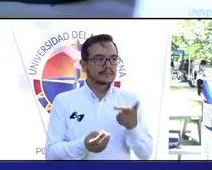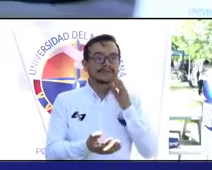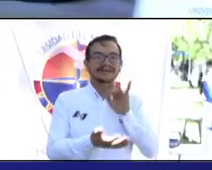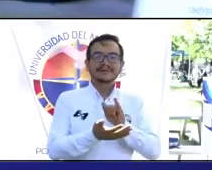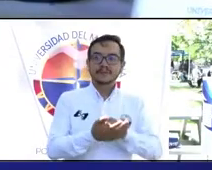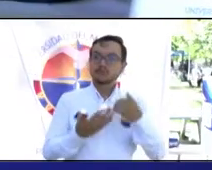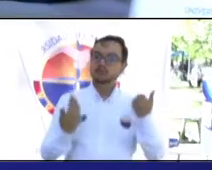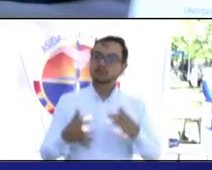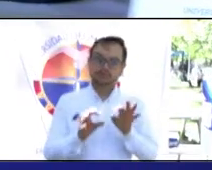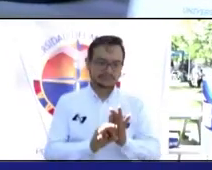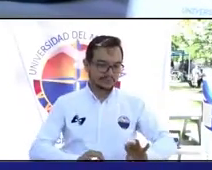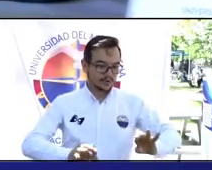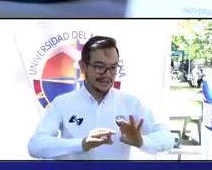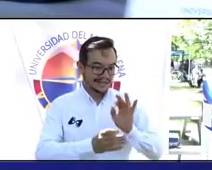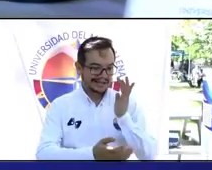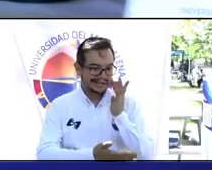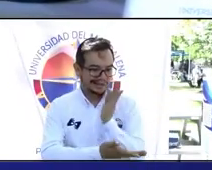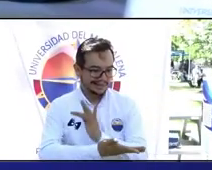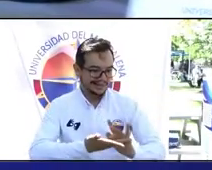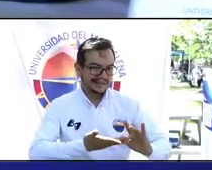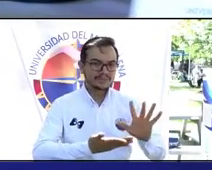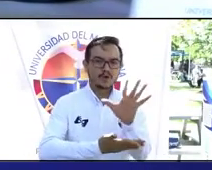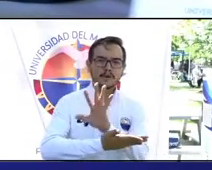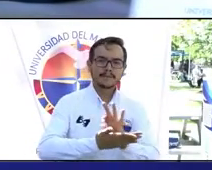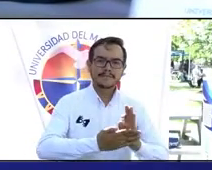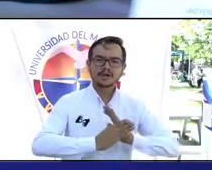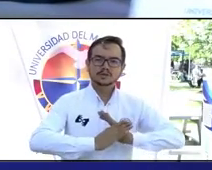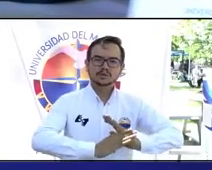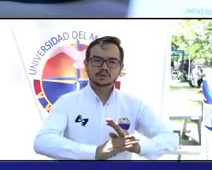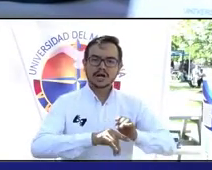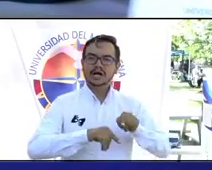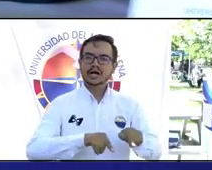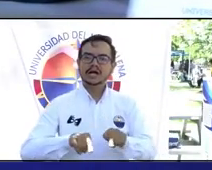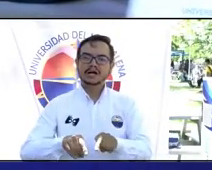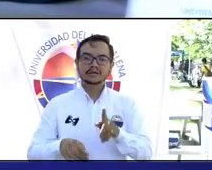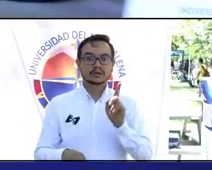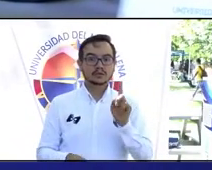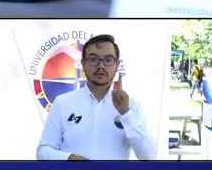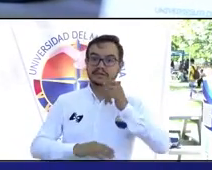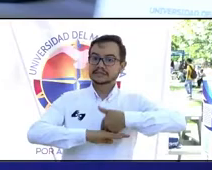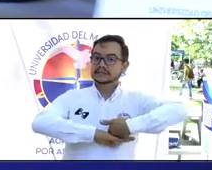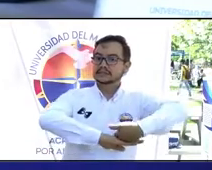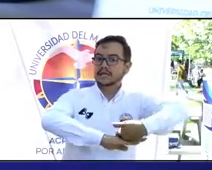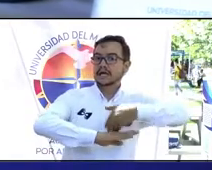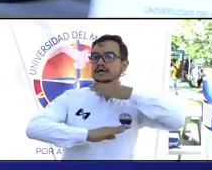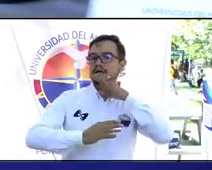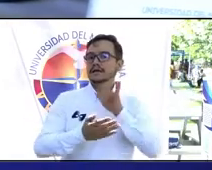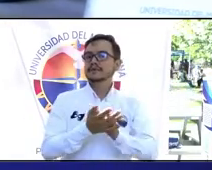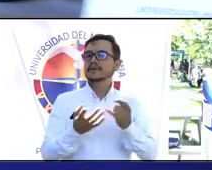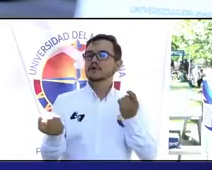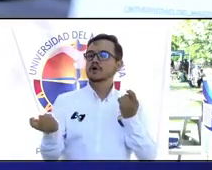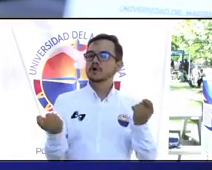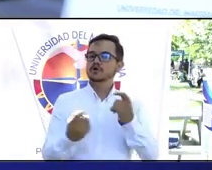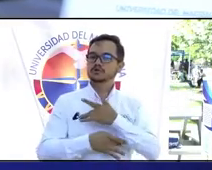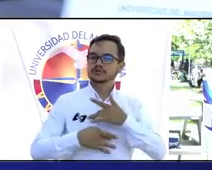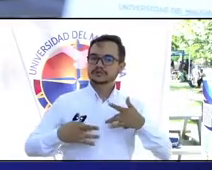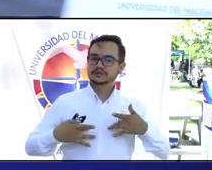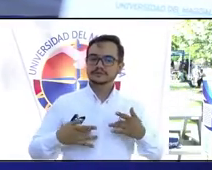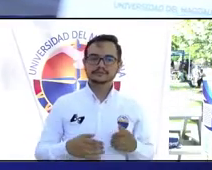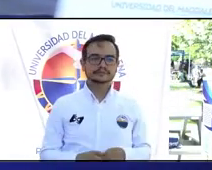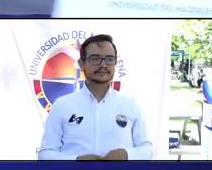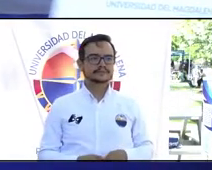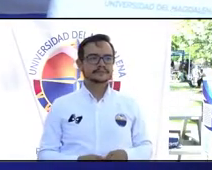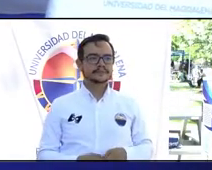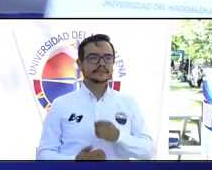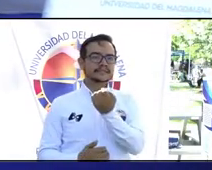de lavado, desinfección y esterilización requeridos por las entidades de vigilancia y control de salud.